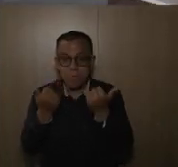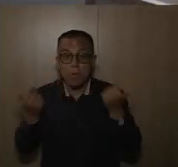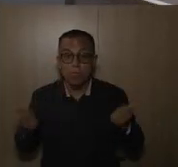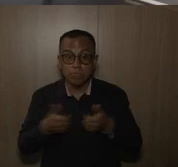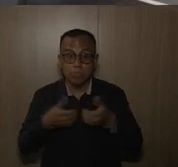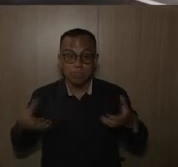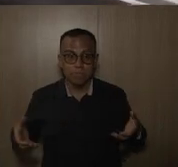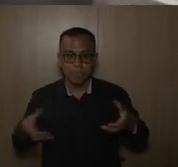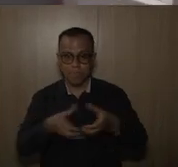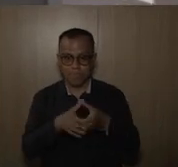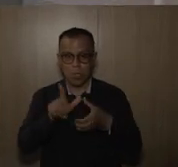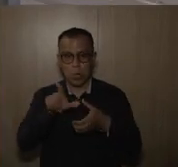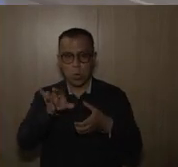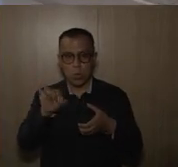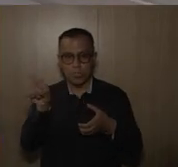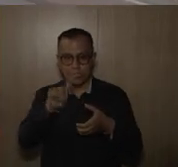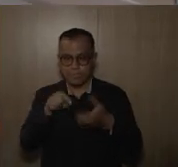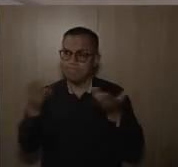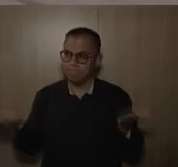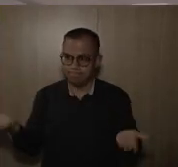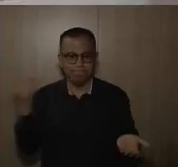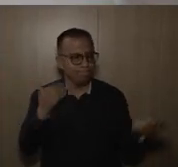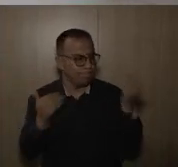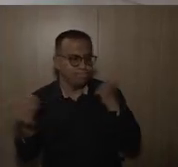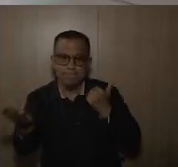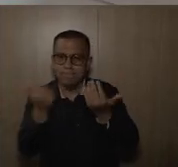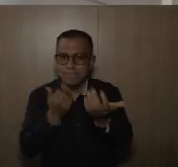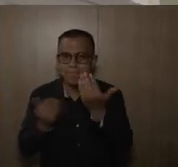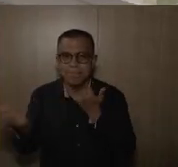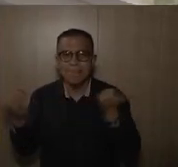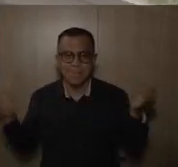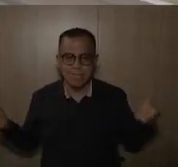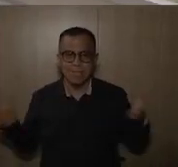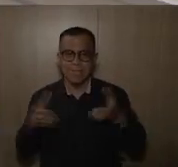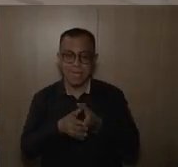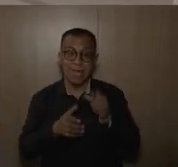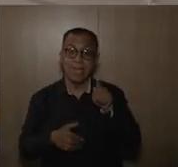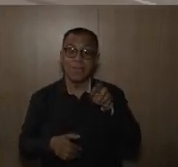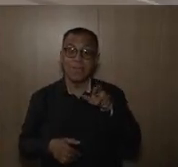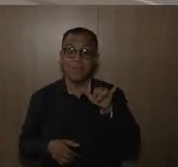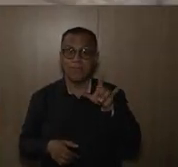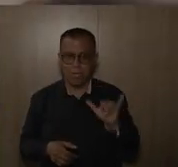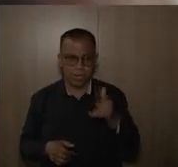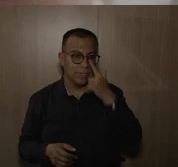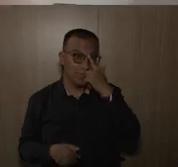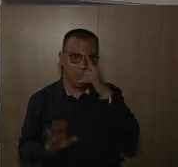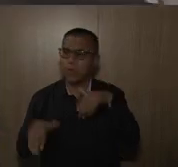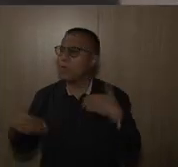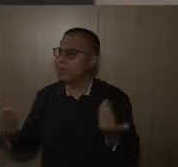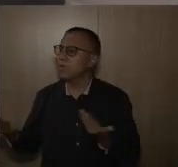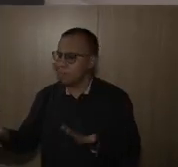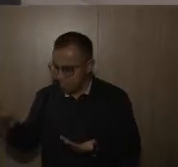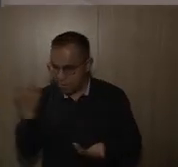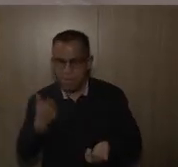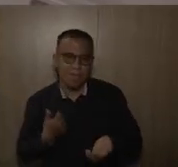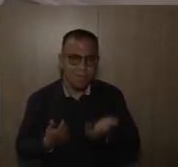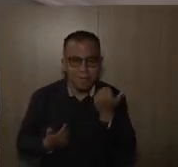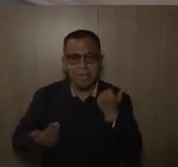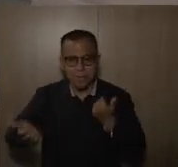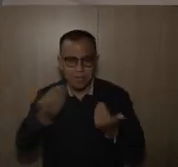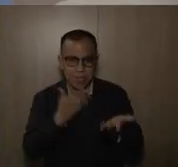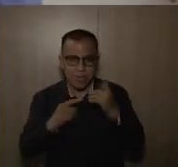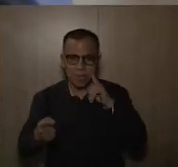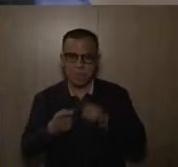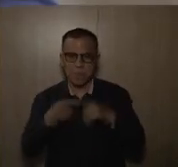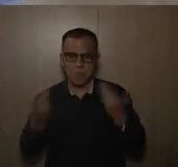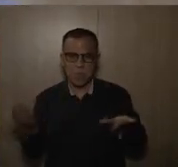nosotros. Luis también lo invito a que nos acompañe. Por supuesto, Freddy, que también ha estado muy pendiente. Freddy, ¿cómo vamos? Venga por aquí para ir ya de